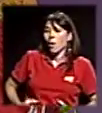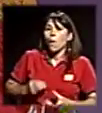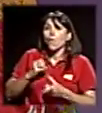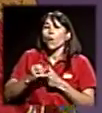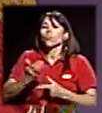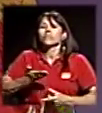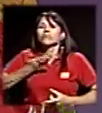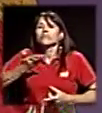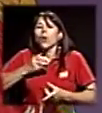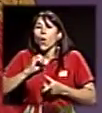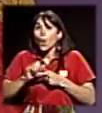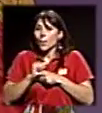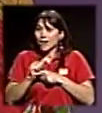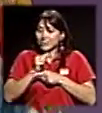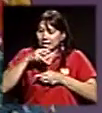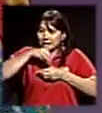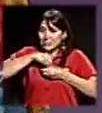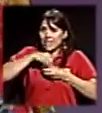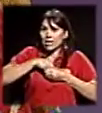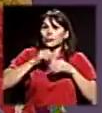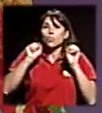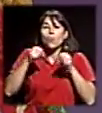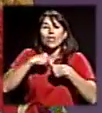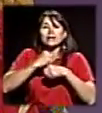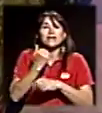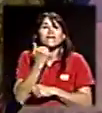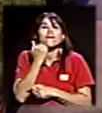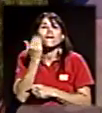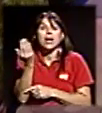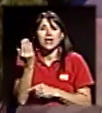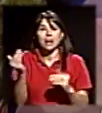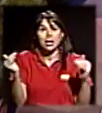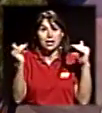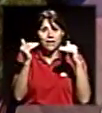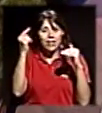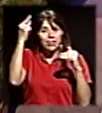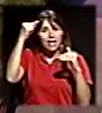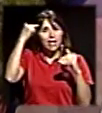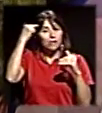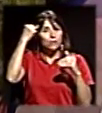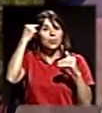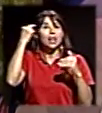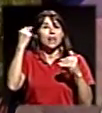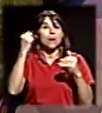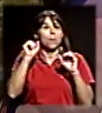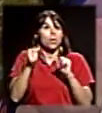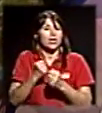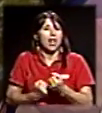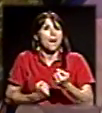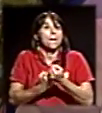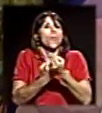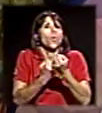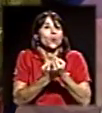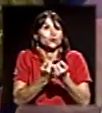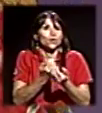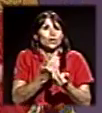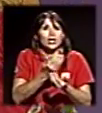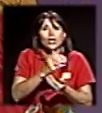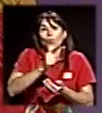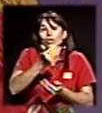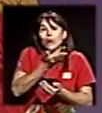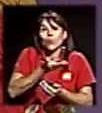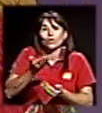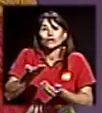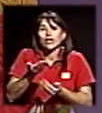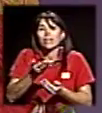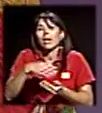vos es necesario en muchos casos a nivel de química cerebral dar un apoyo de algo que viene de afuera de una pastilla digamos